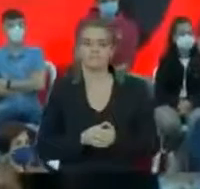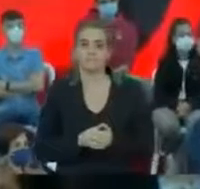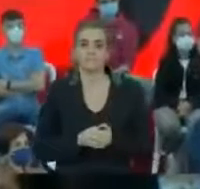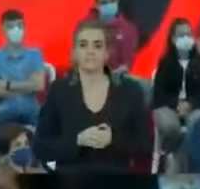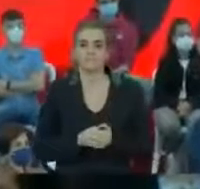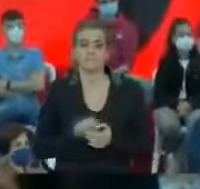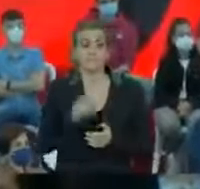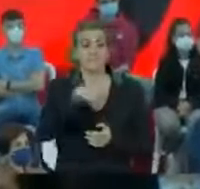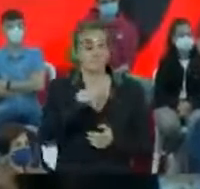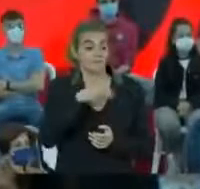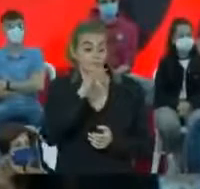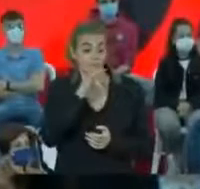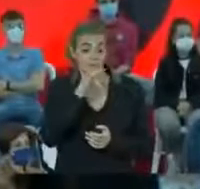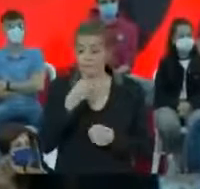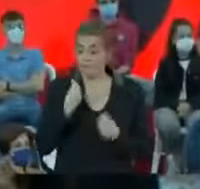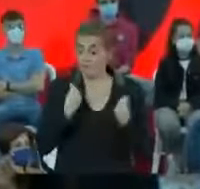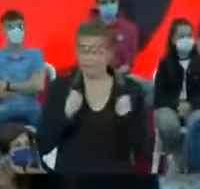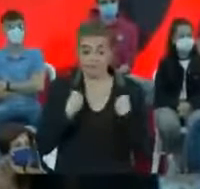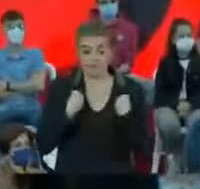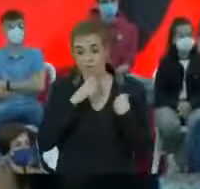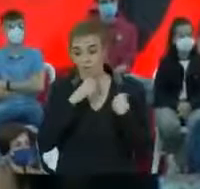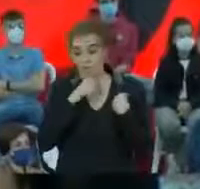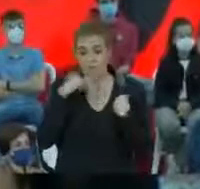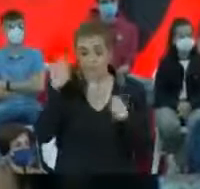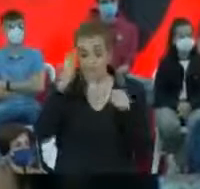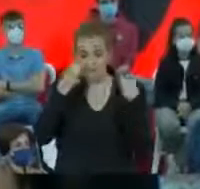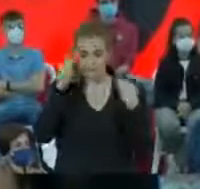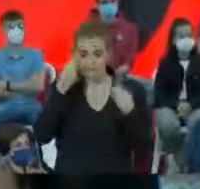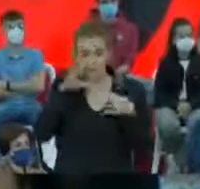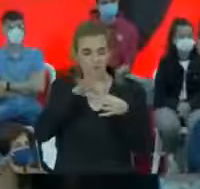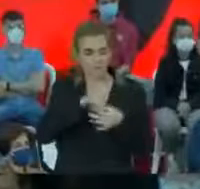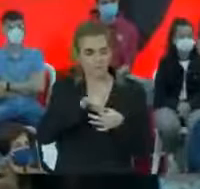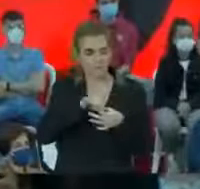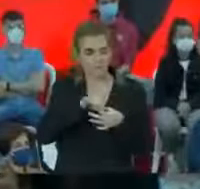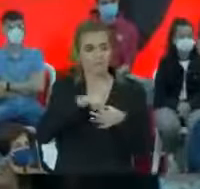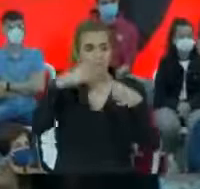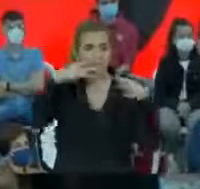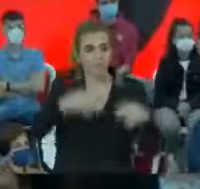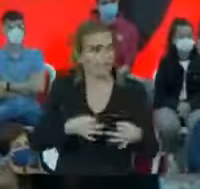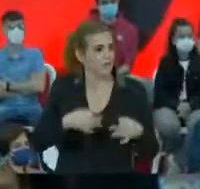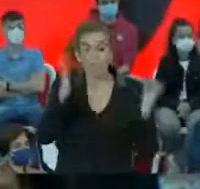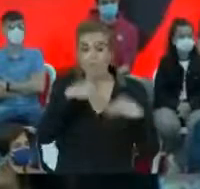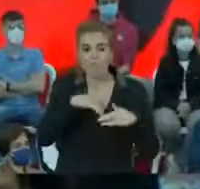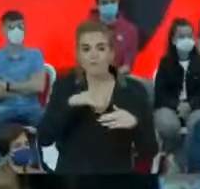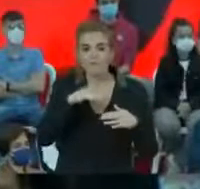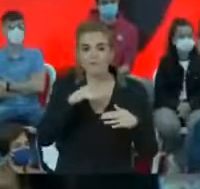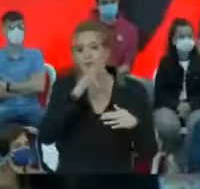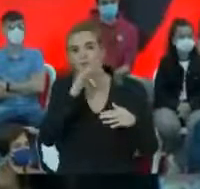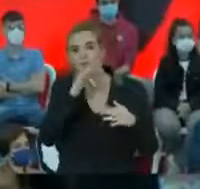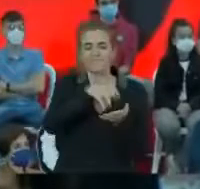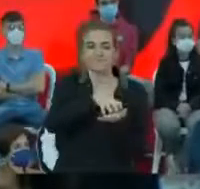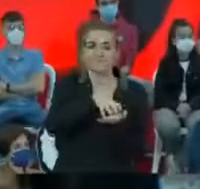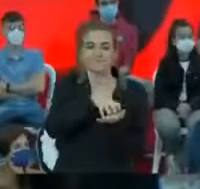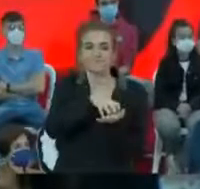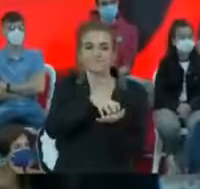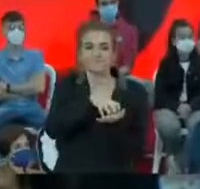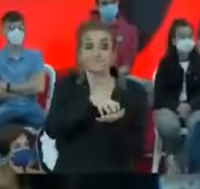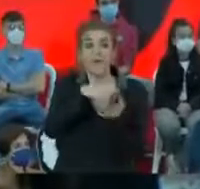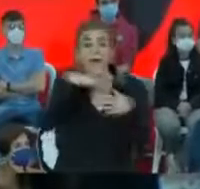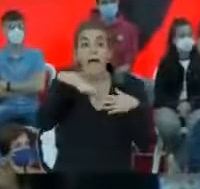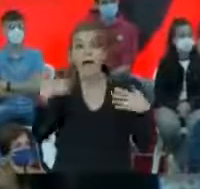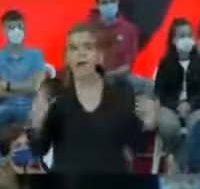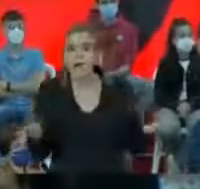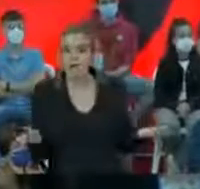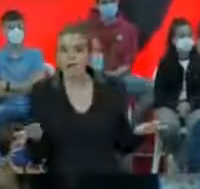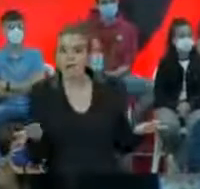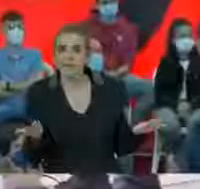No vivíamos con certezas, sobre todo con muchísimas incertidumbres. Y hoy, en cambio, compañeros y compañeras, no tenemos